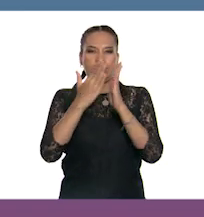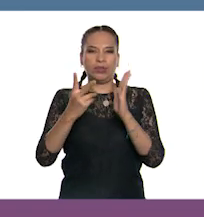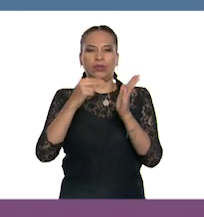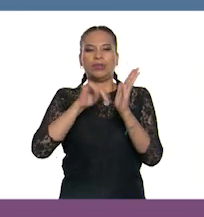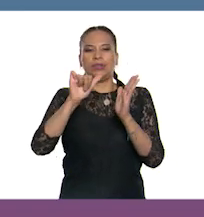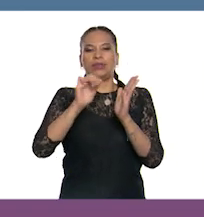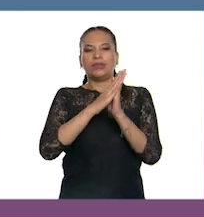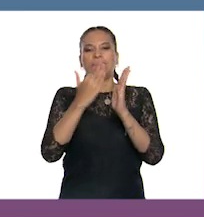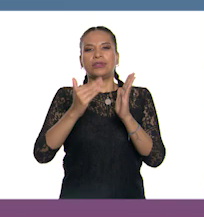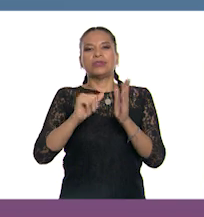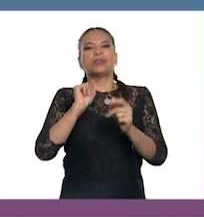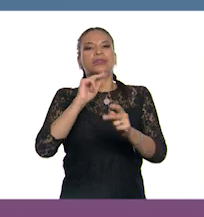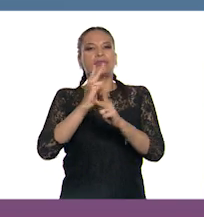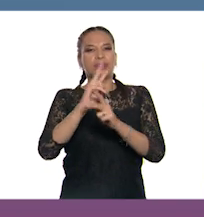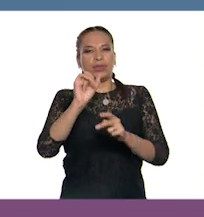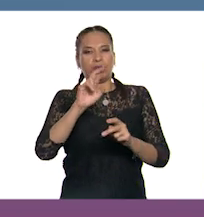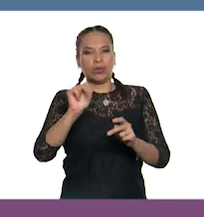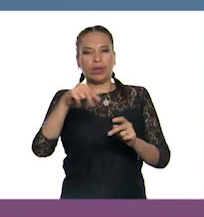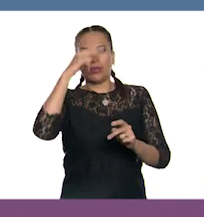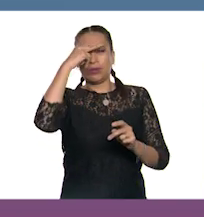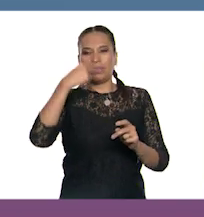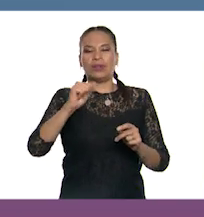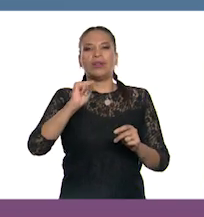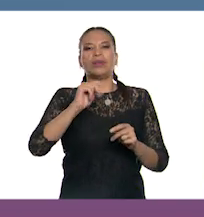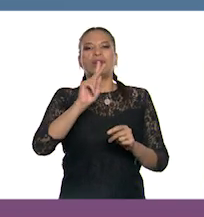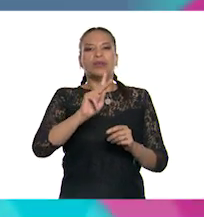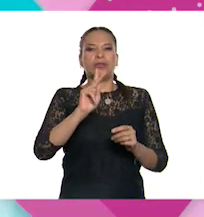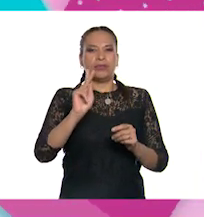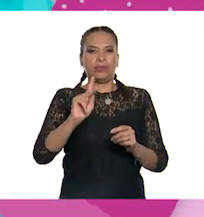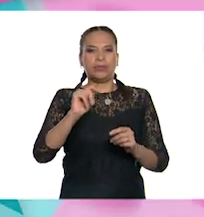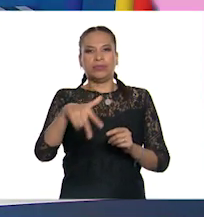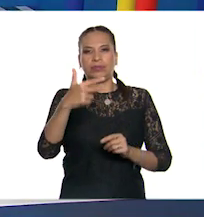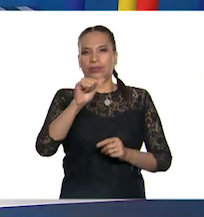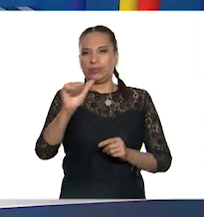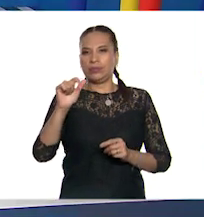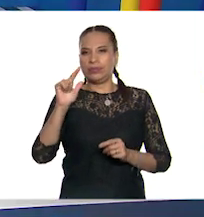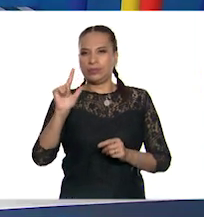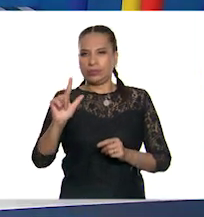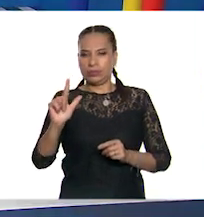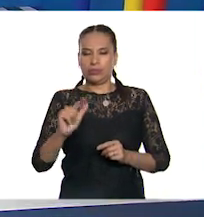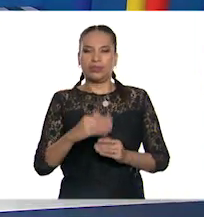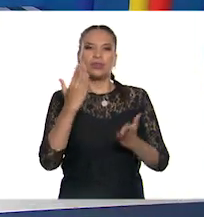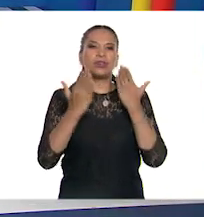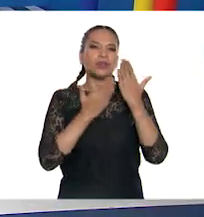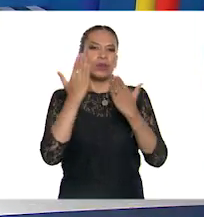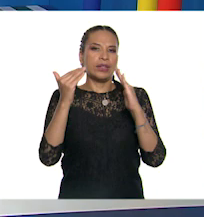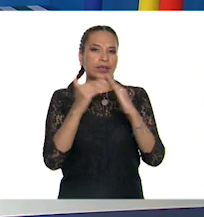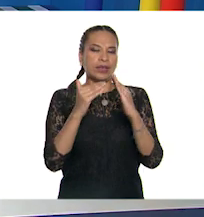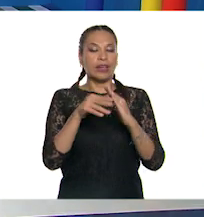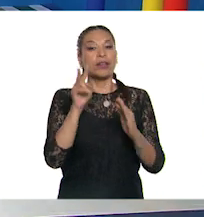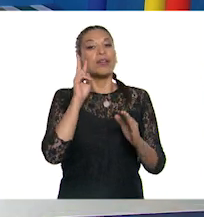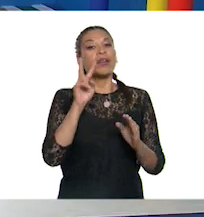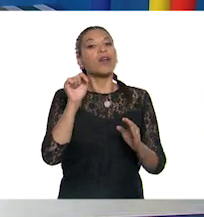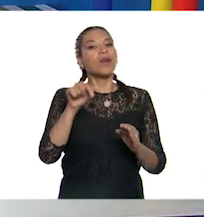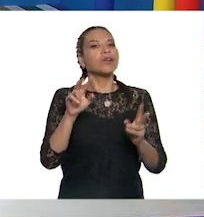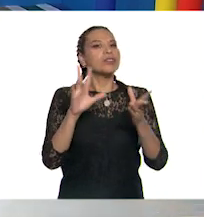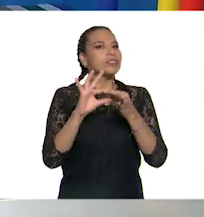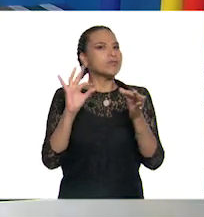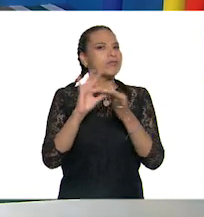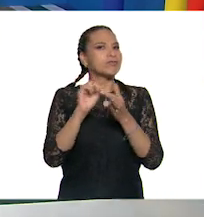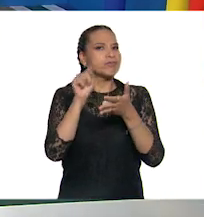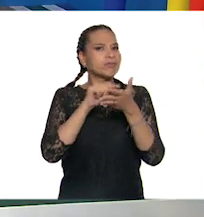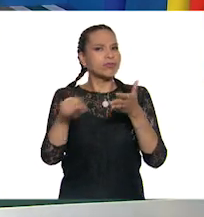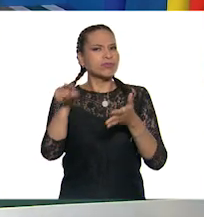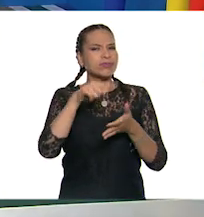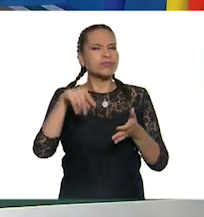Biblioteca Virtual de México, páginas de la 13 a la 17. Estudiantes en casa, ¿qué les pareció este texto?